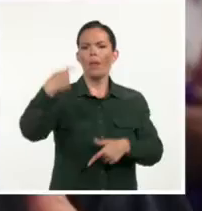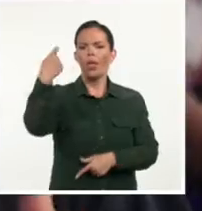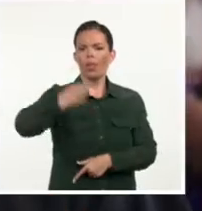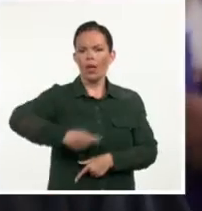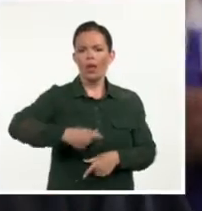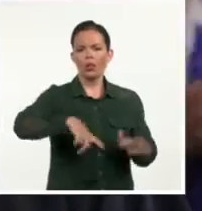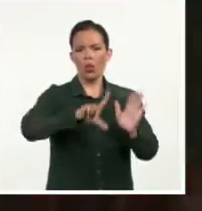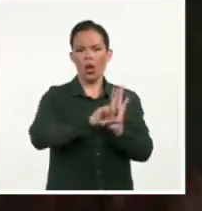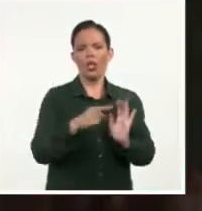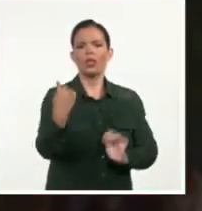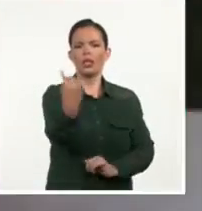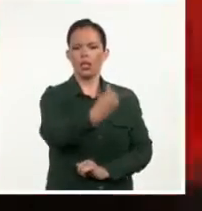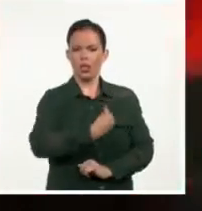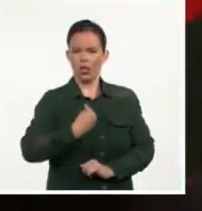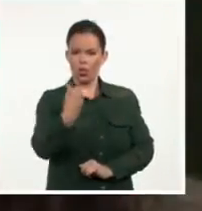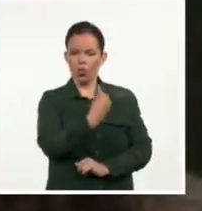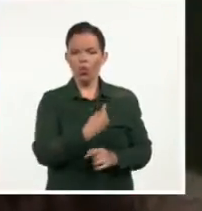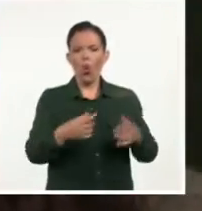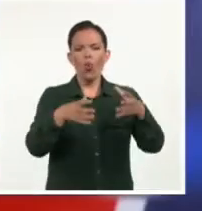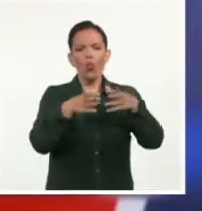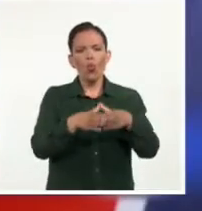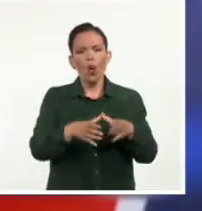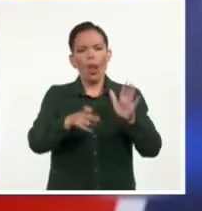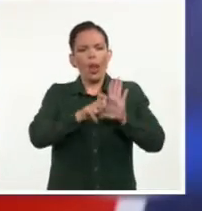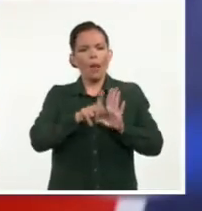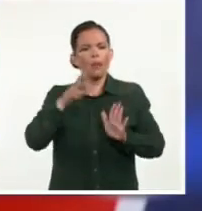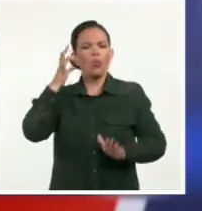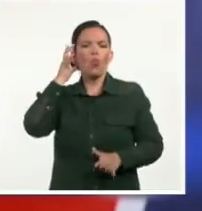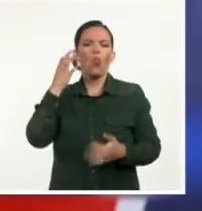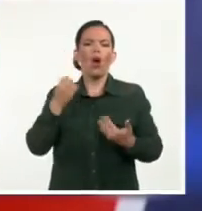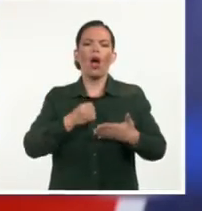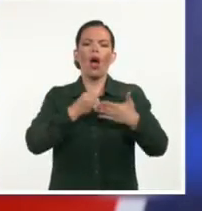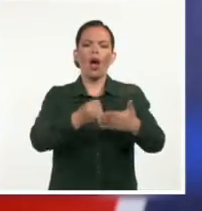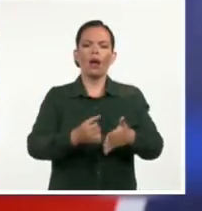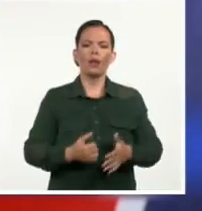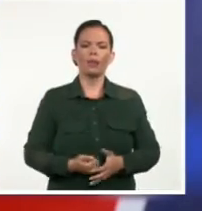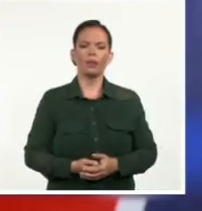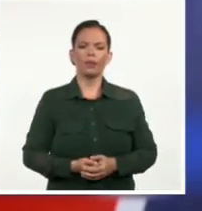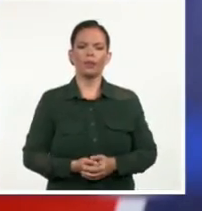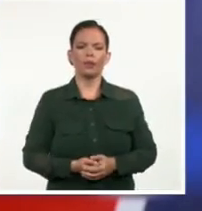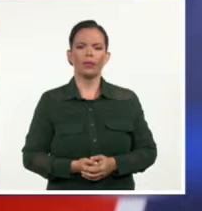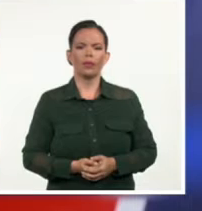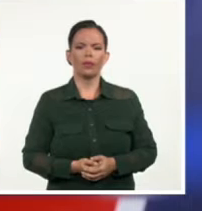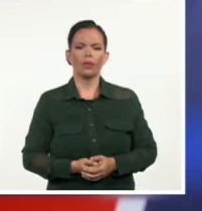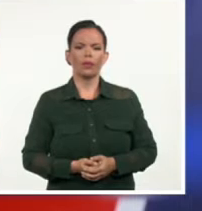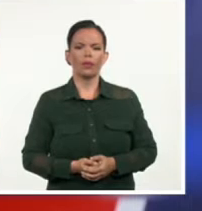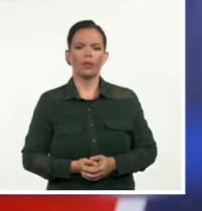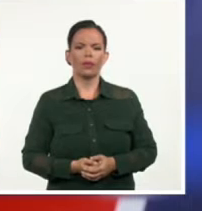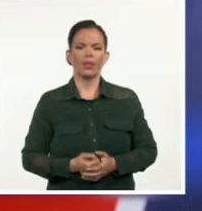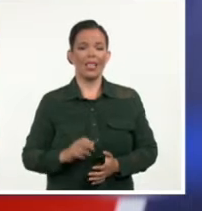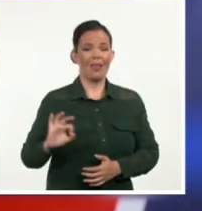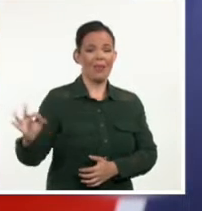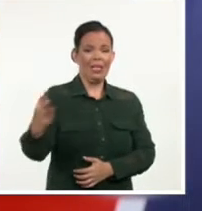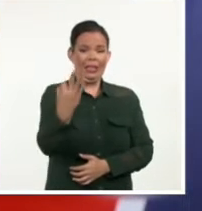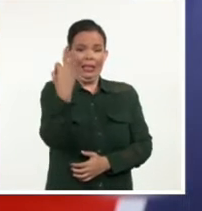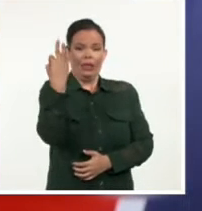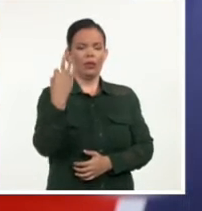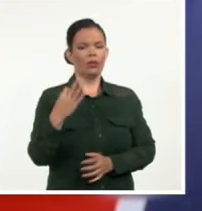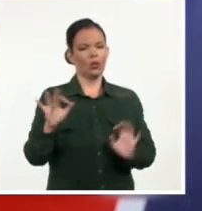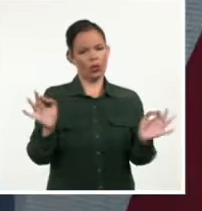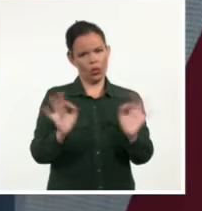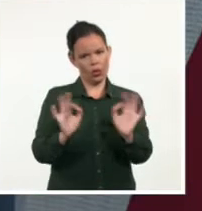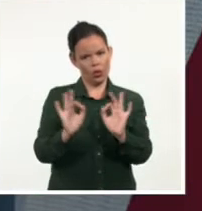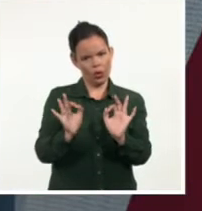feministas, movimientos de mujeres. Abre una ventana, todavía no es puerta, pero sí una ventana a que nos convirtamos en una